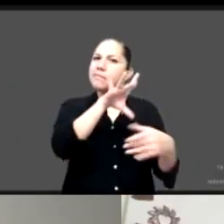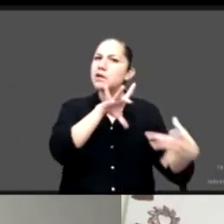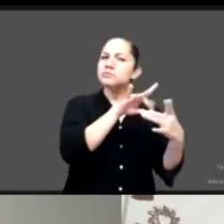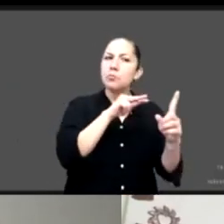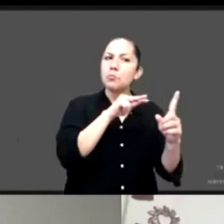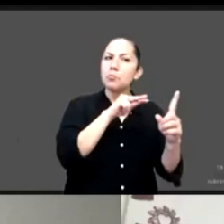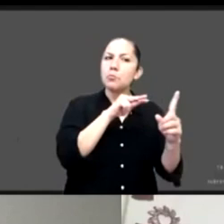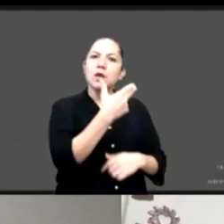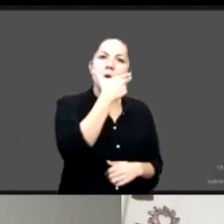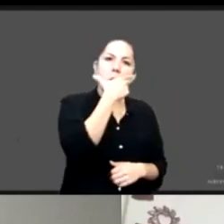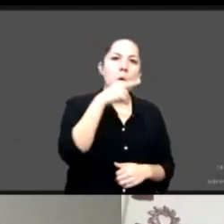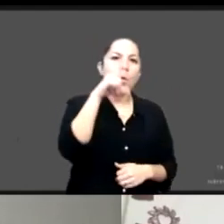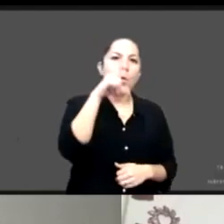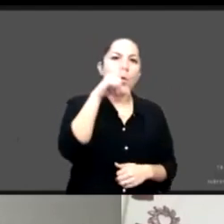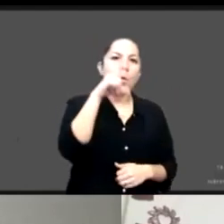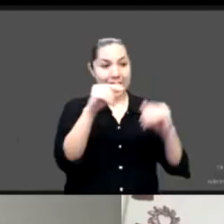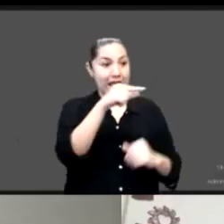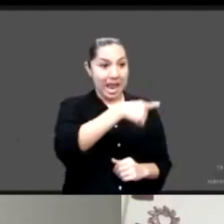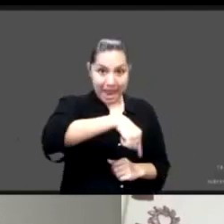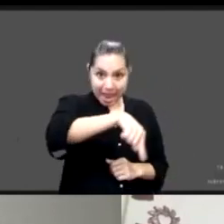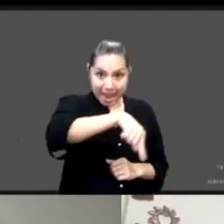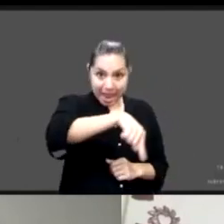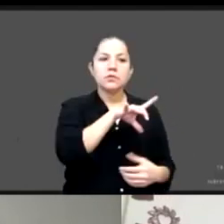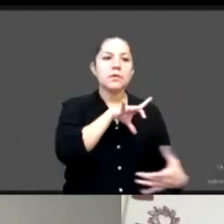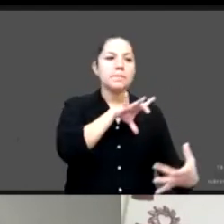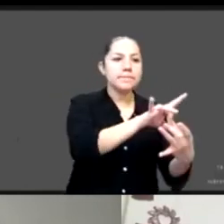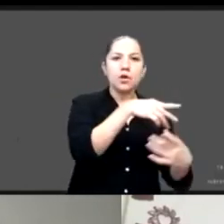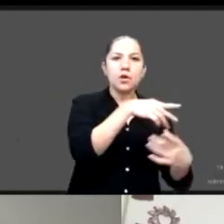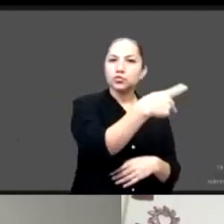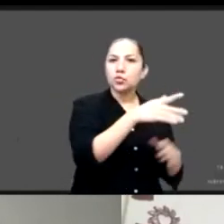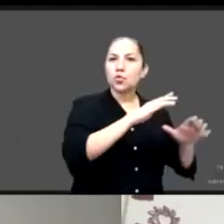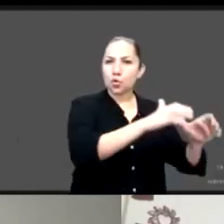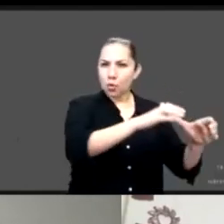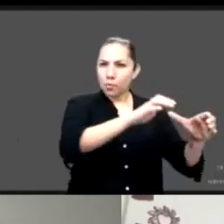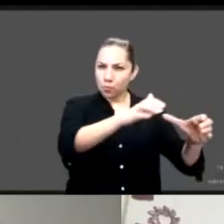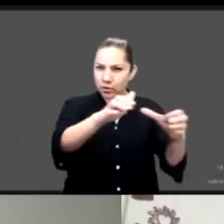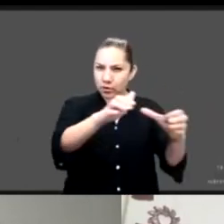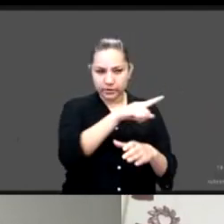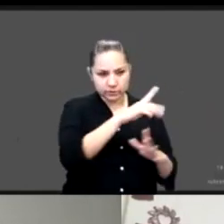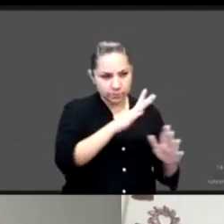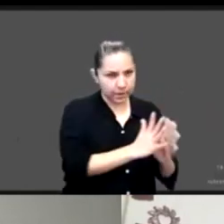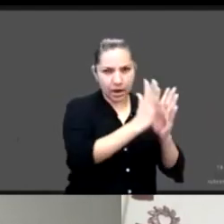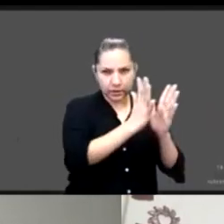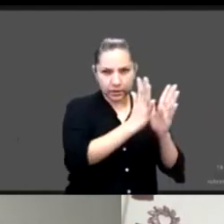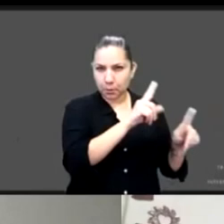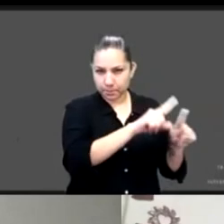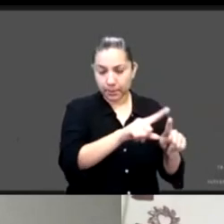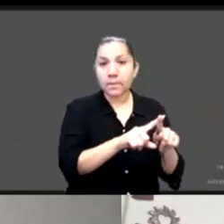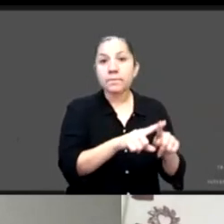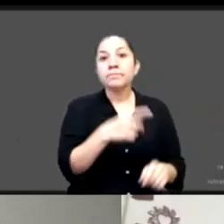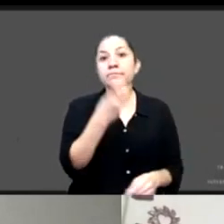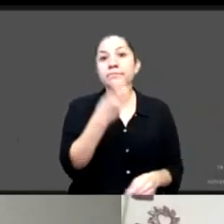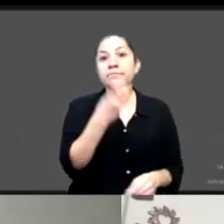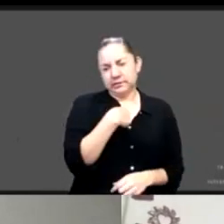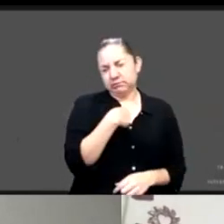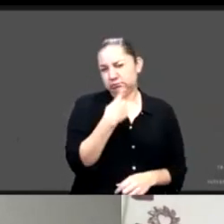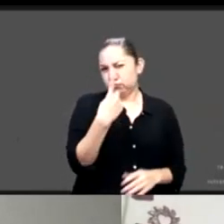propias comunidades. Pongo este ejemplo solo porque me parece importante, insisto,